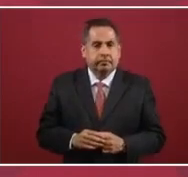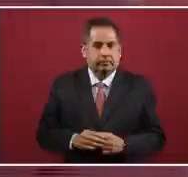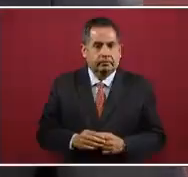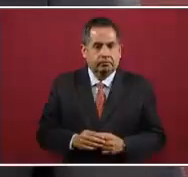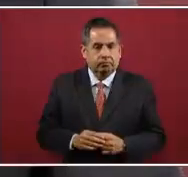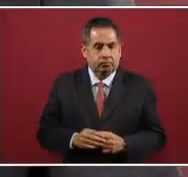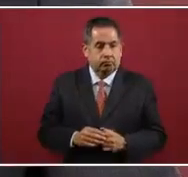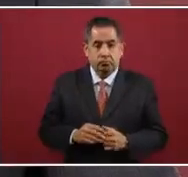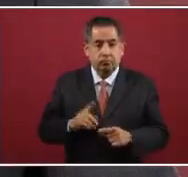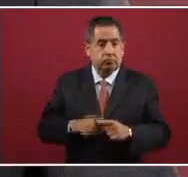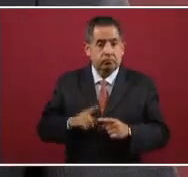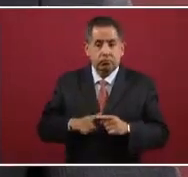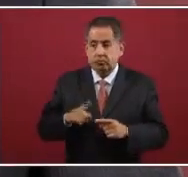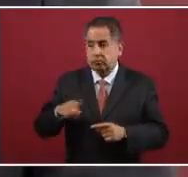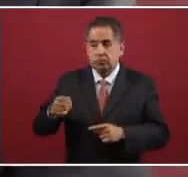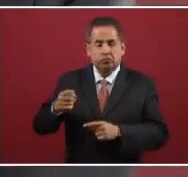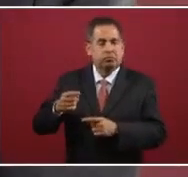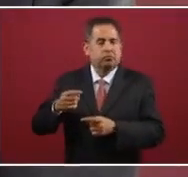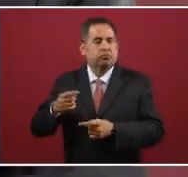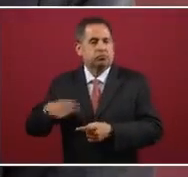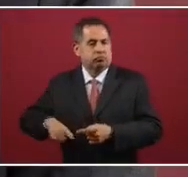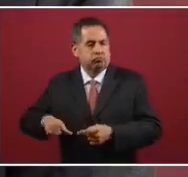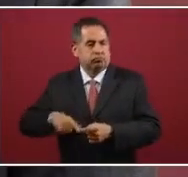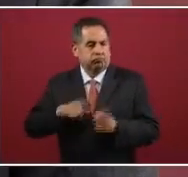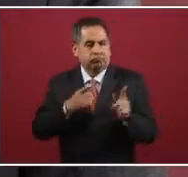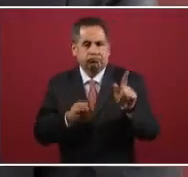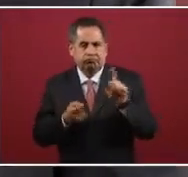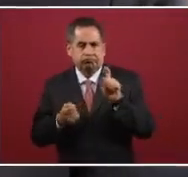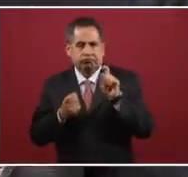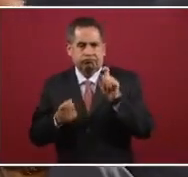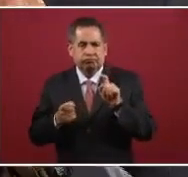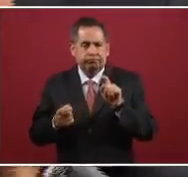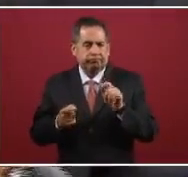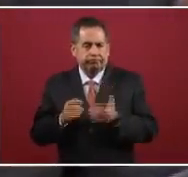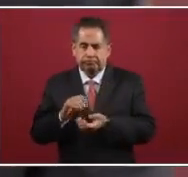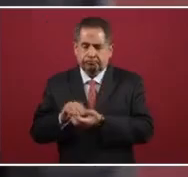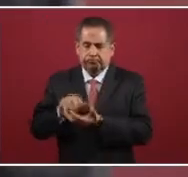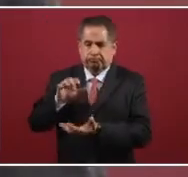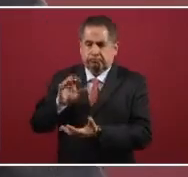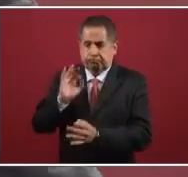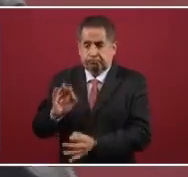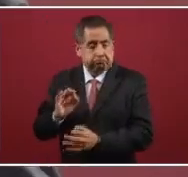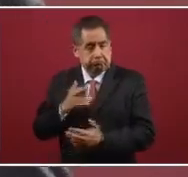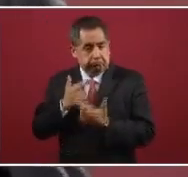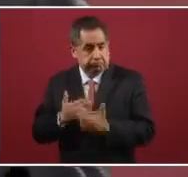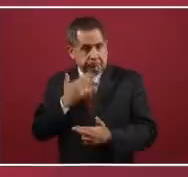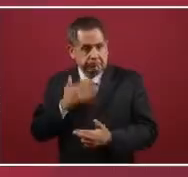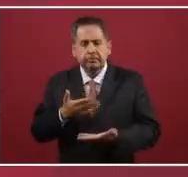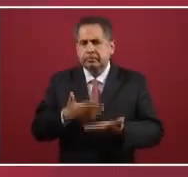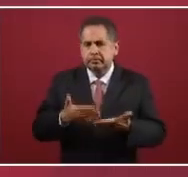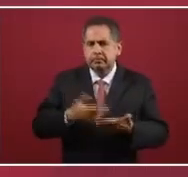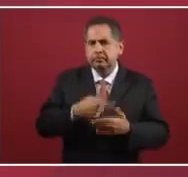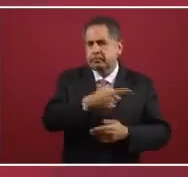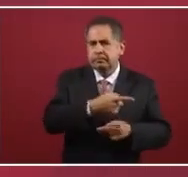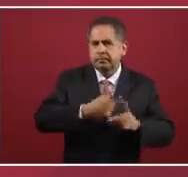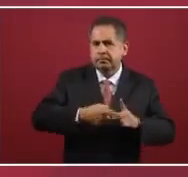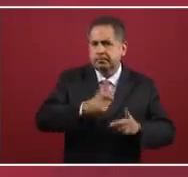se beneficia la hacienda pública. En este caso, hoy es una reducción